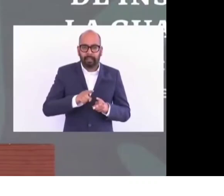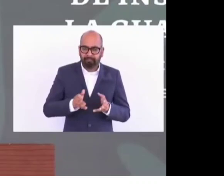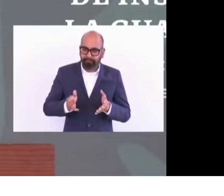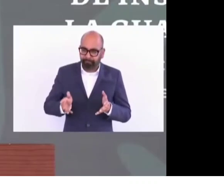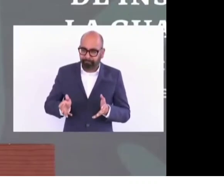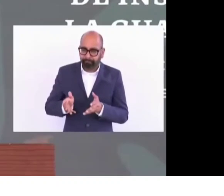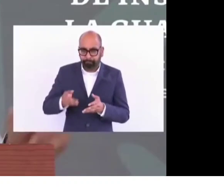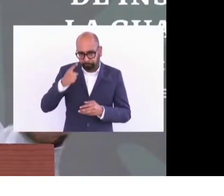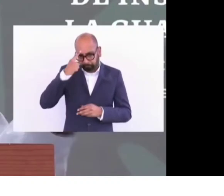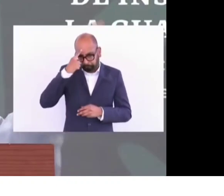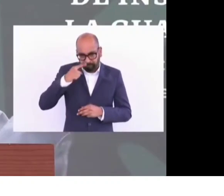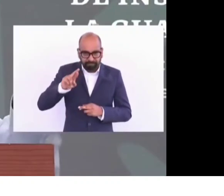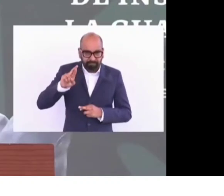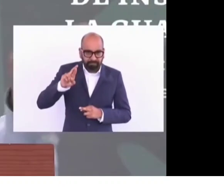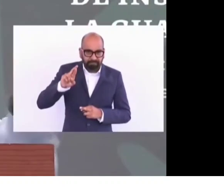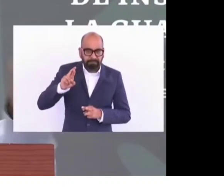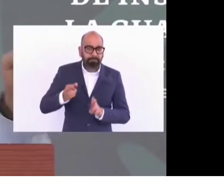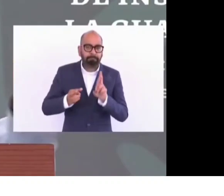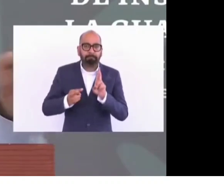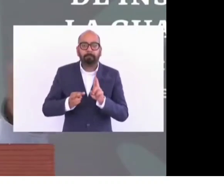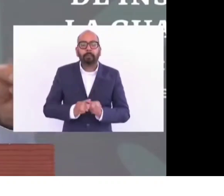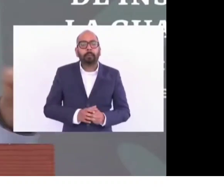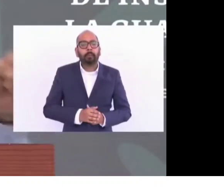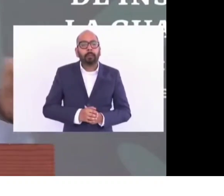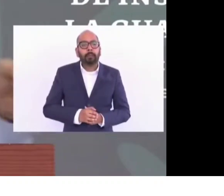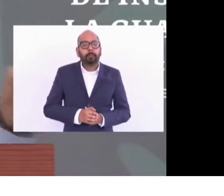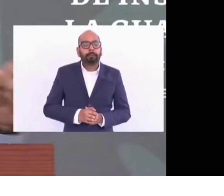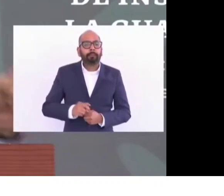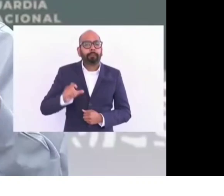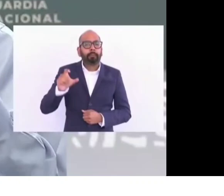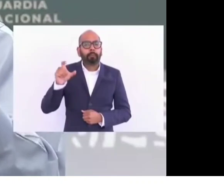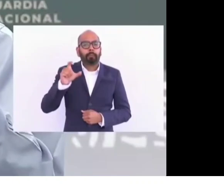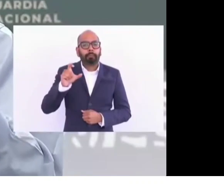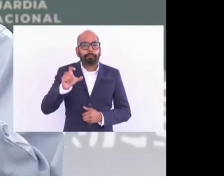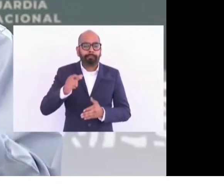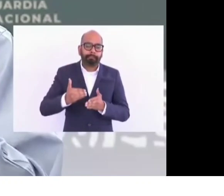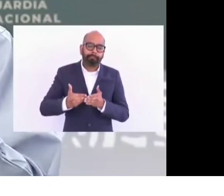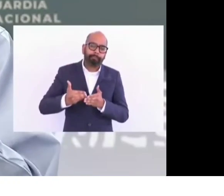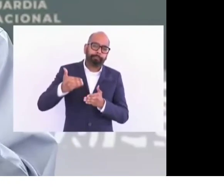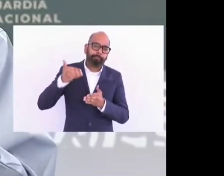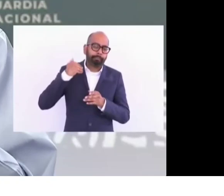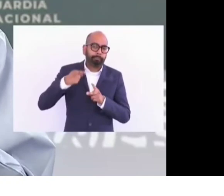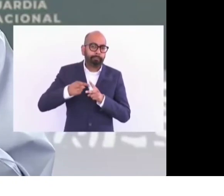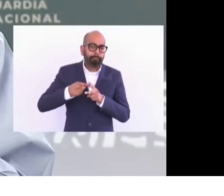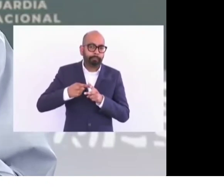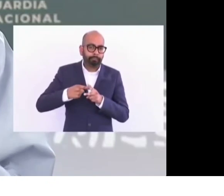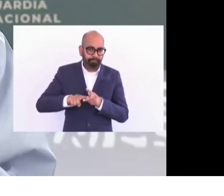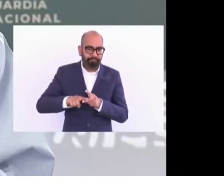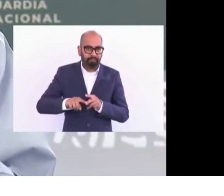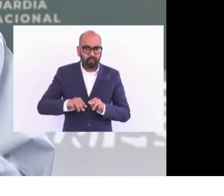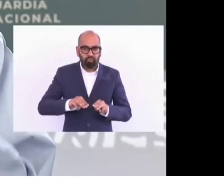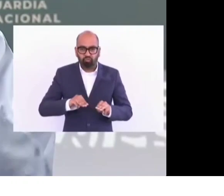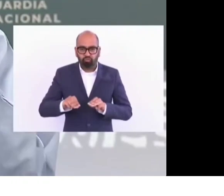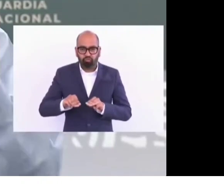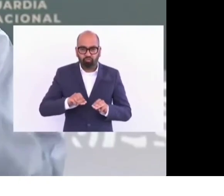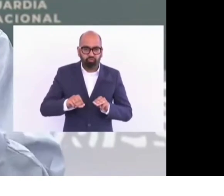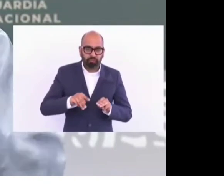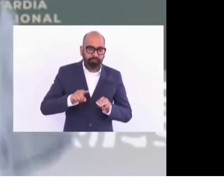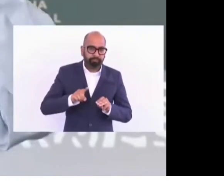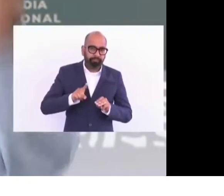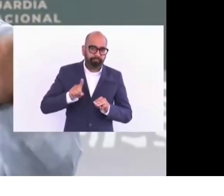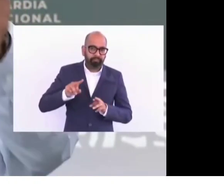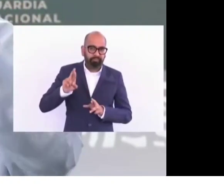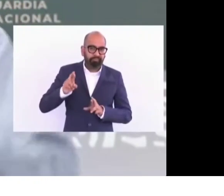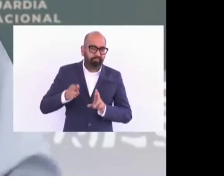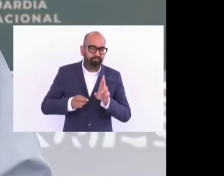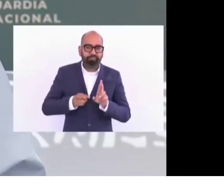revolucionario. Cuando se inicia el movimiento revolucionario en Coahuila, ahí